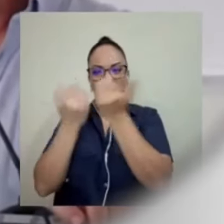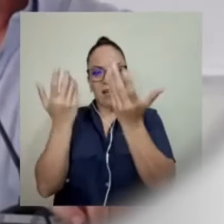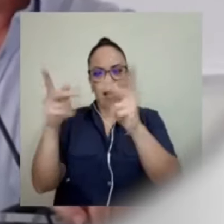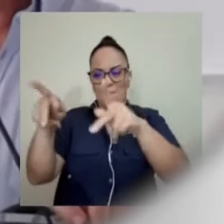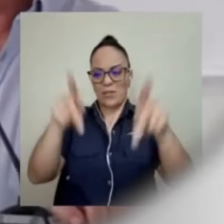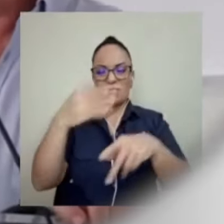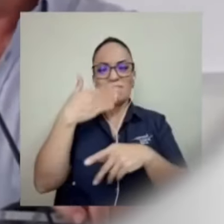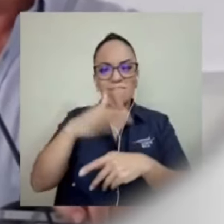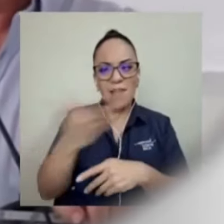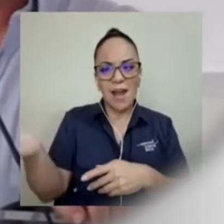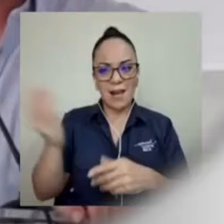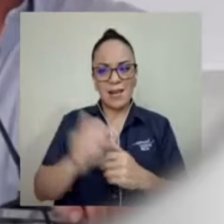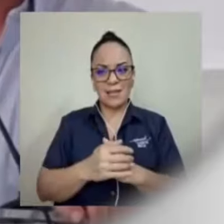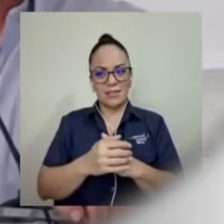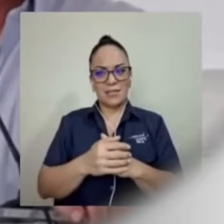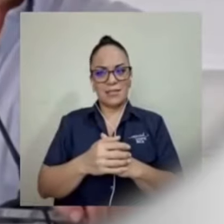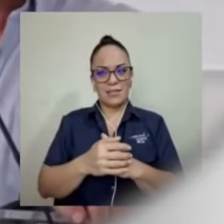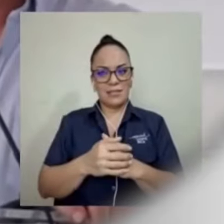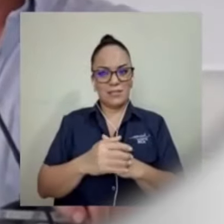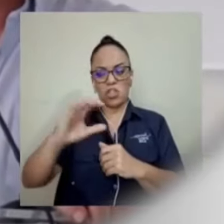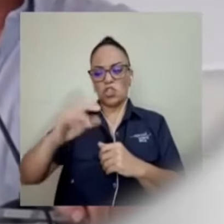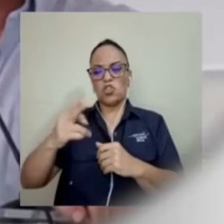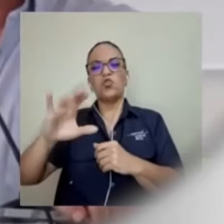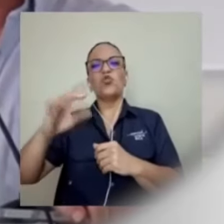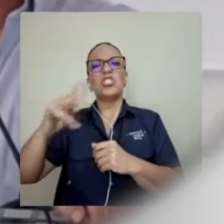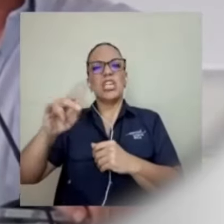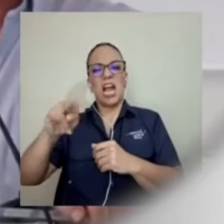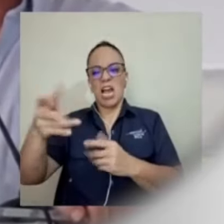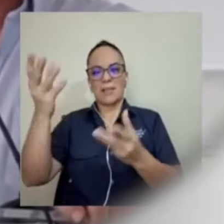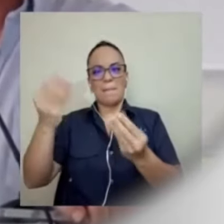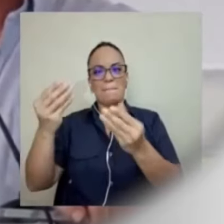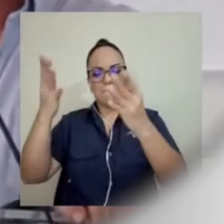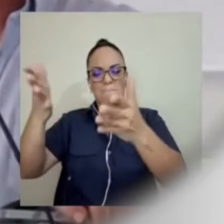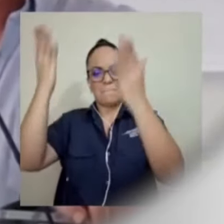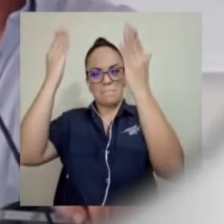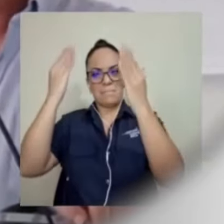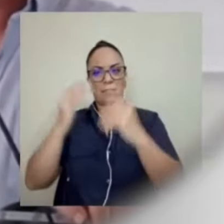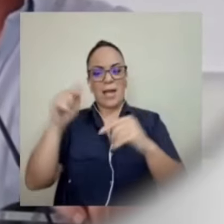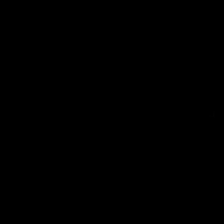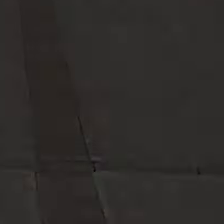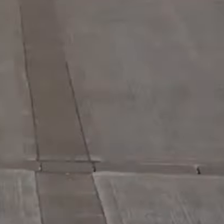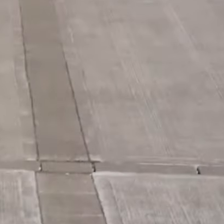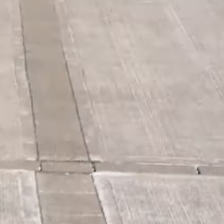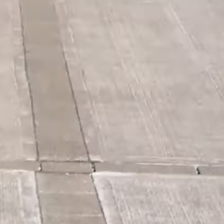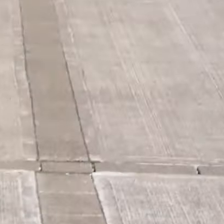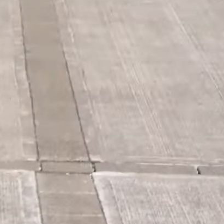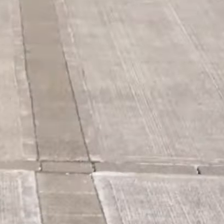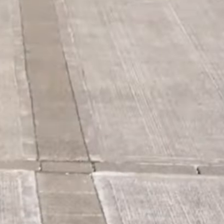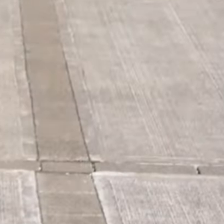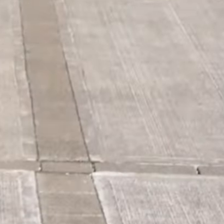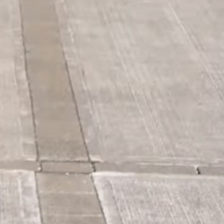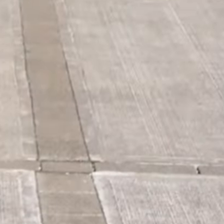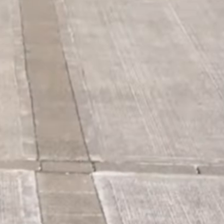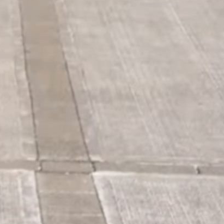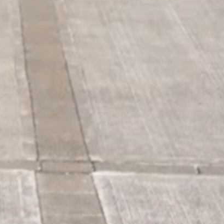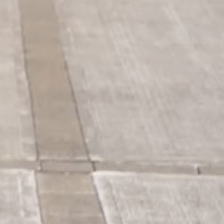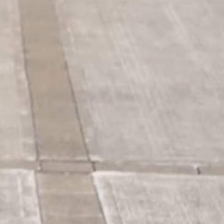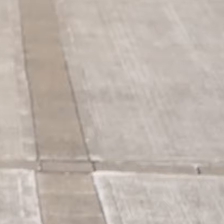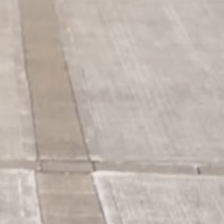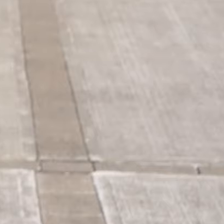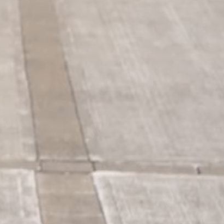gamberros chingas y eso no es permiti en este país gracias existen muchos